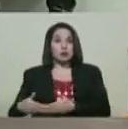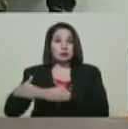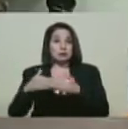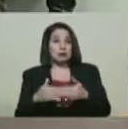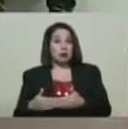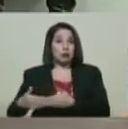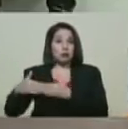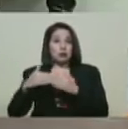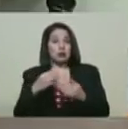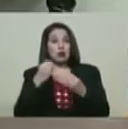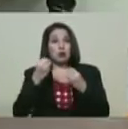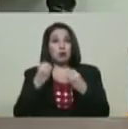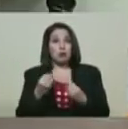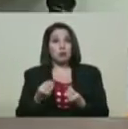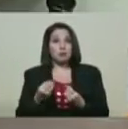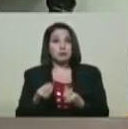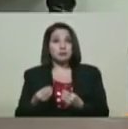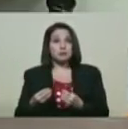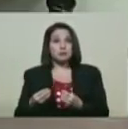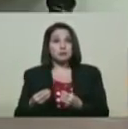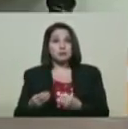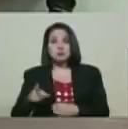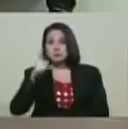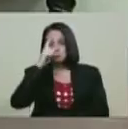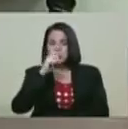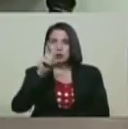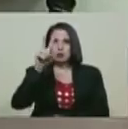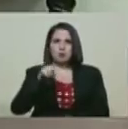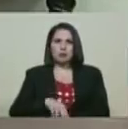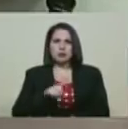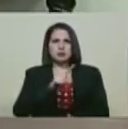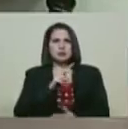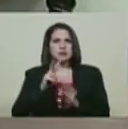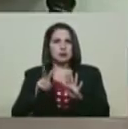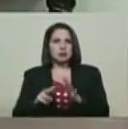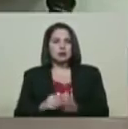el transcurso de el año 2017.